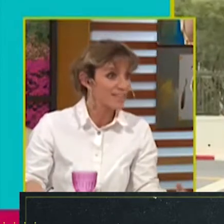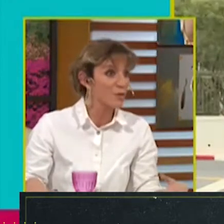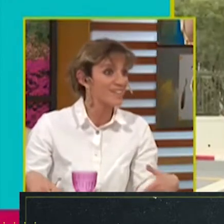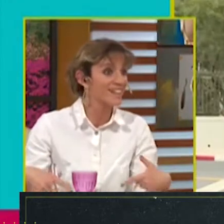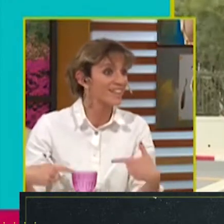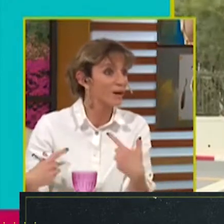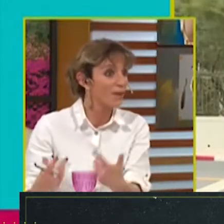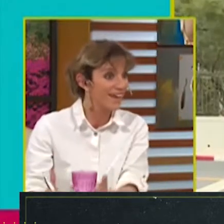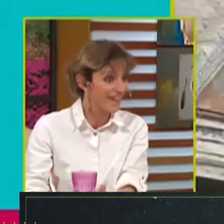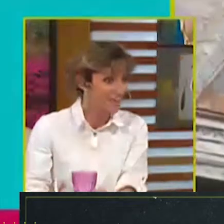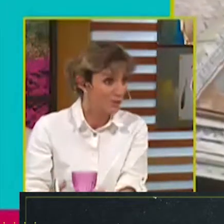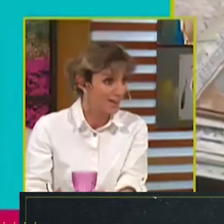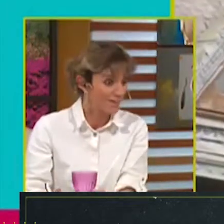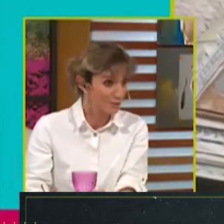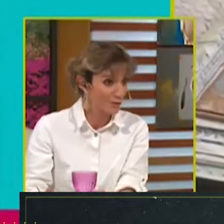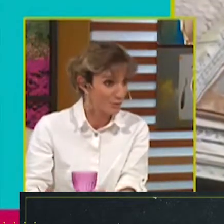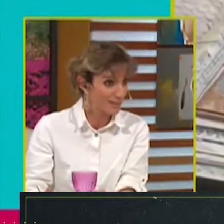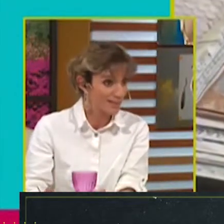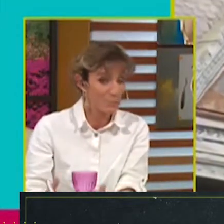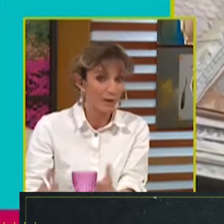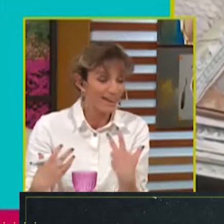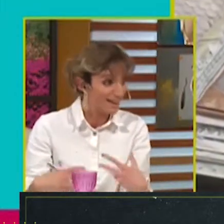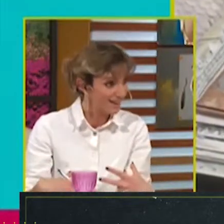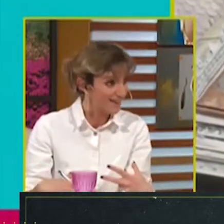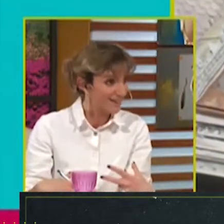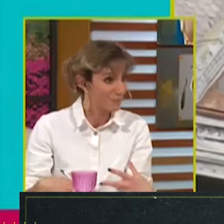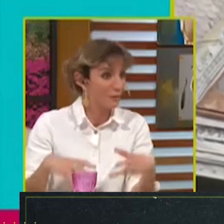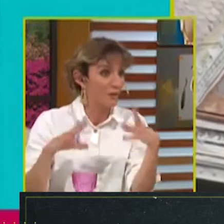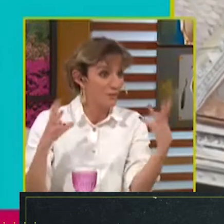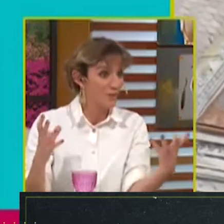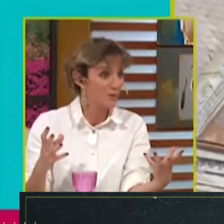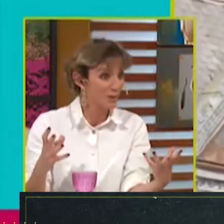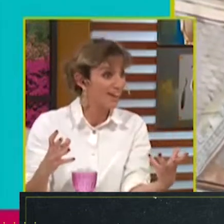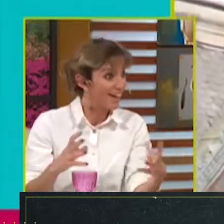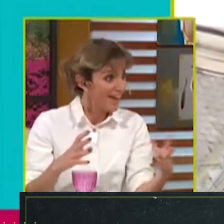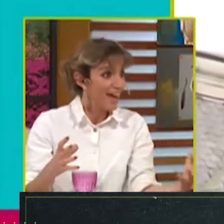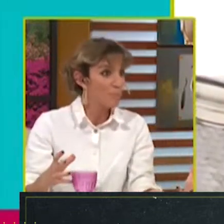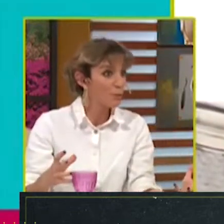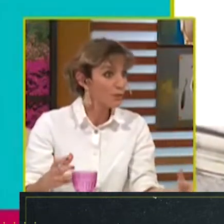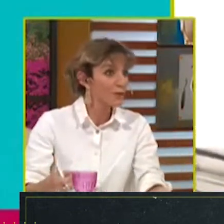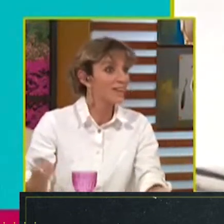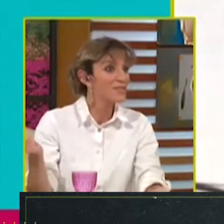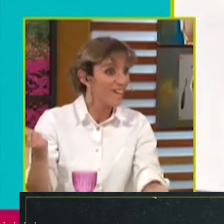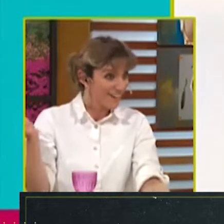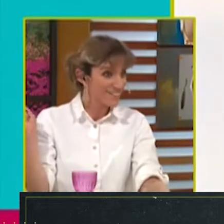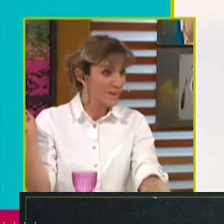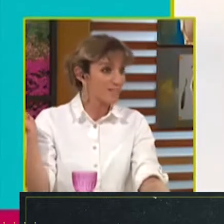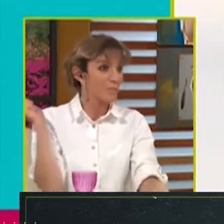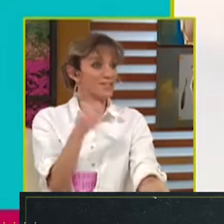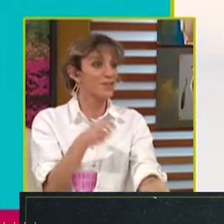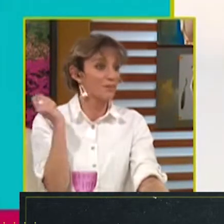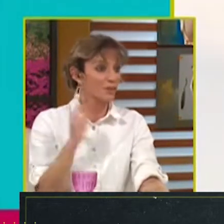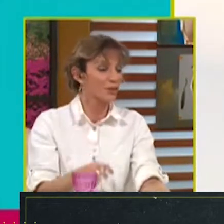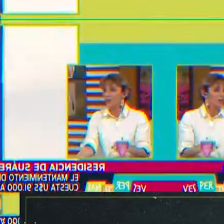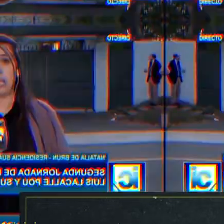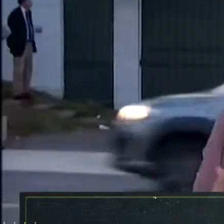Sanguinetti, ella tuvo que hacer restaurar el mural de Octavio Medina para volverlo a poner a punto, porque usaban ese